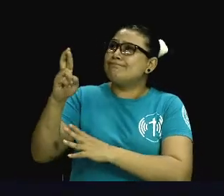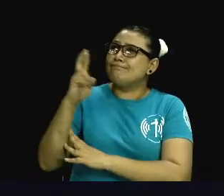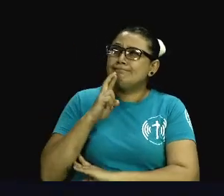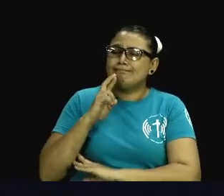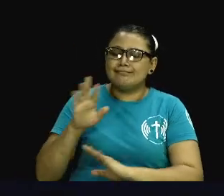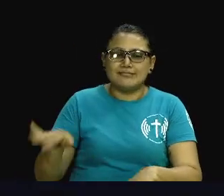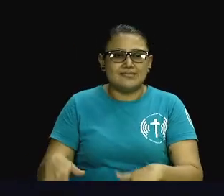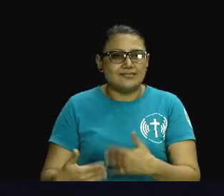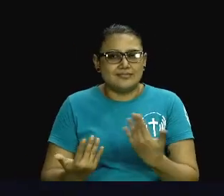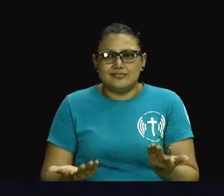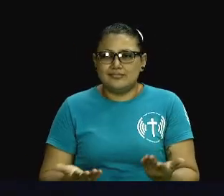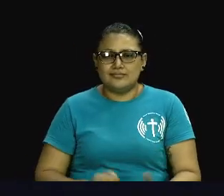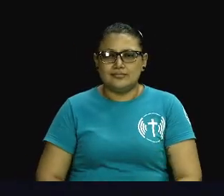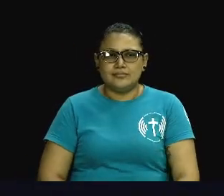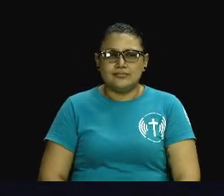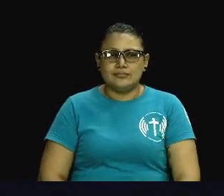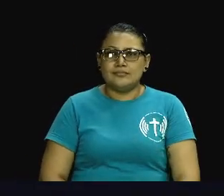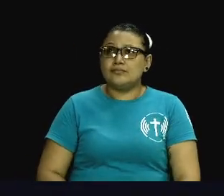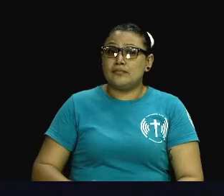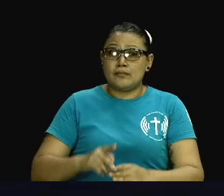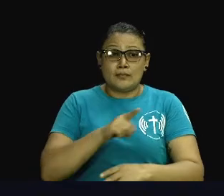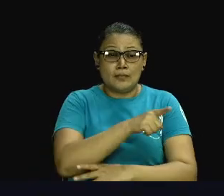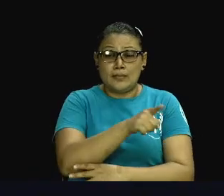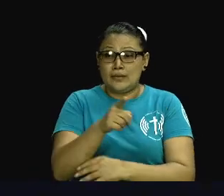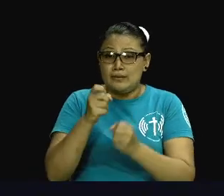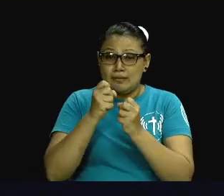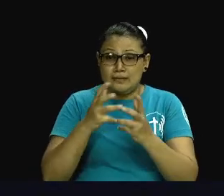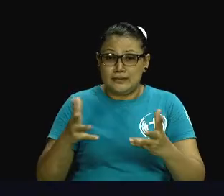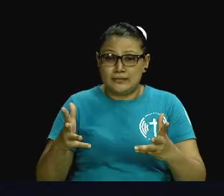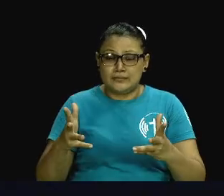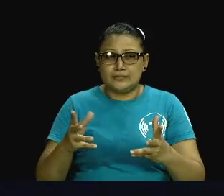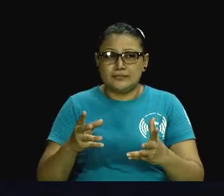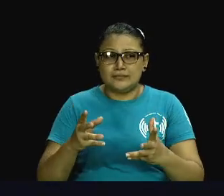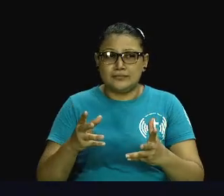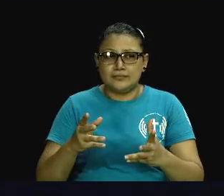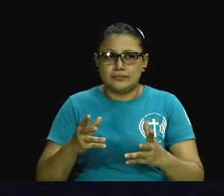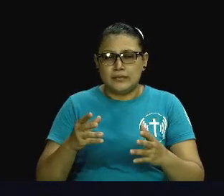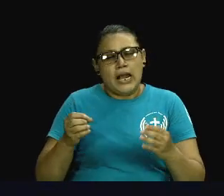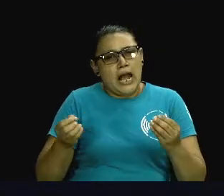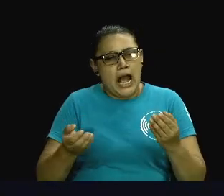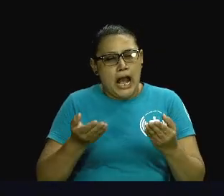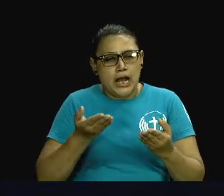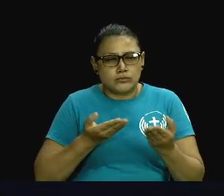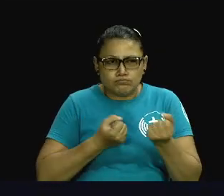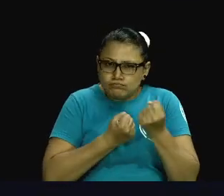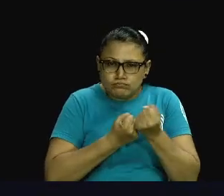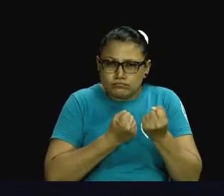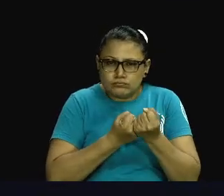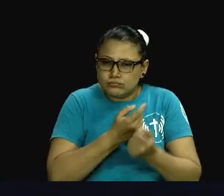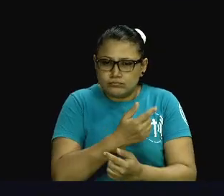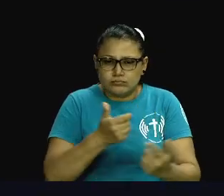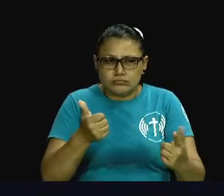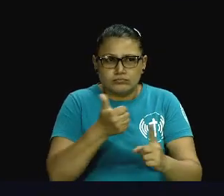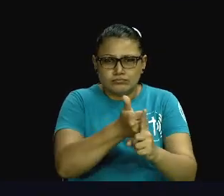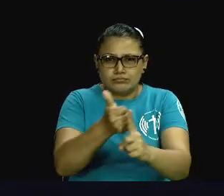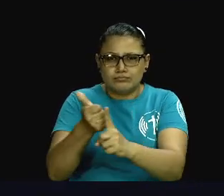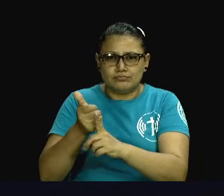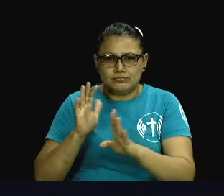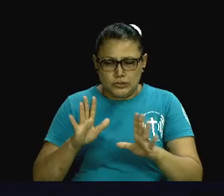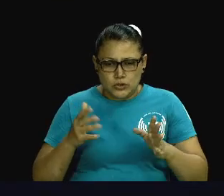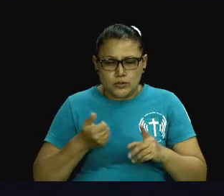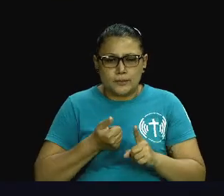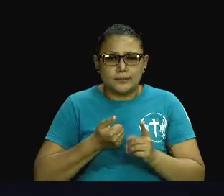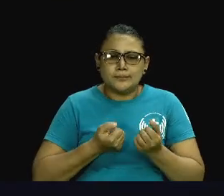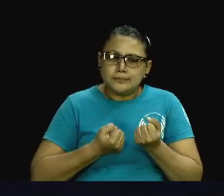acudí a muchas personas que en algún tiempo yo les ayude y me dieron la espalda